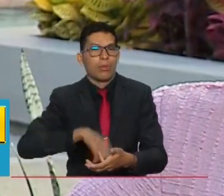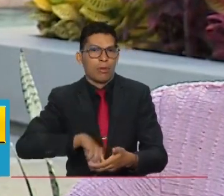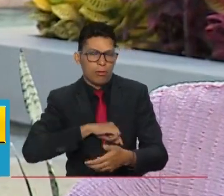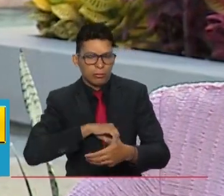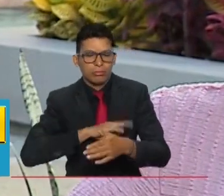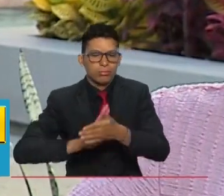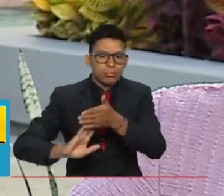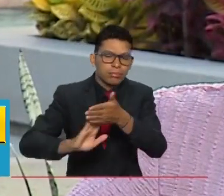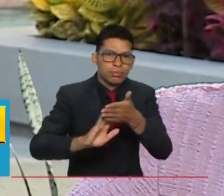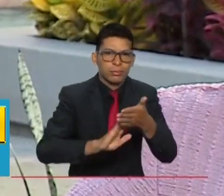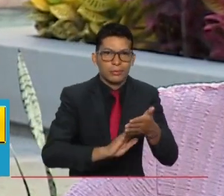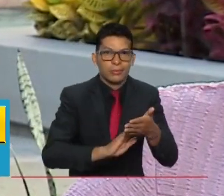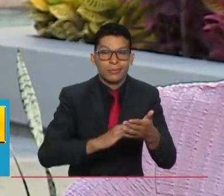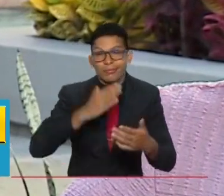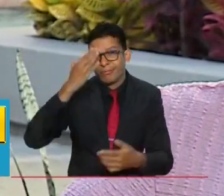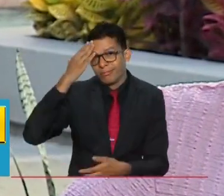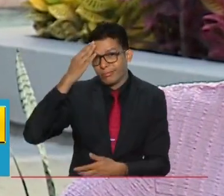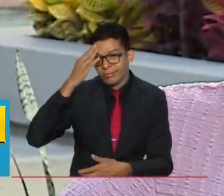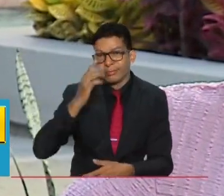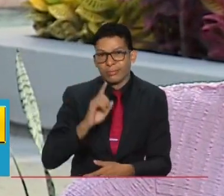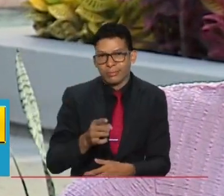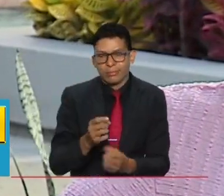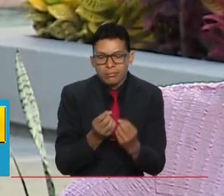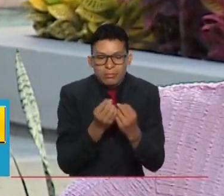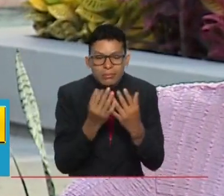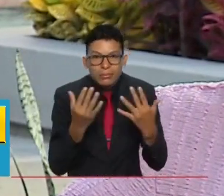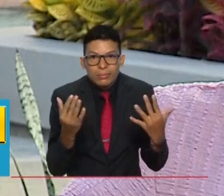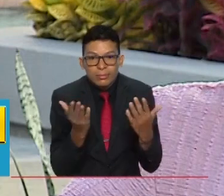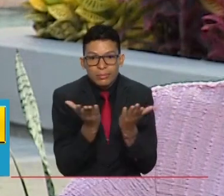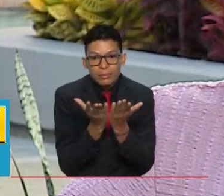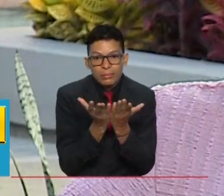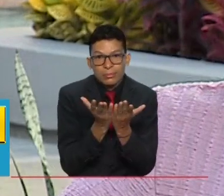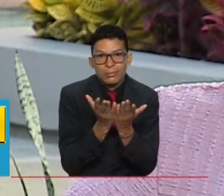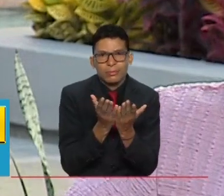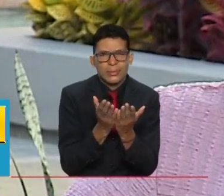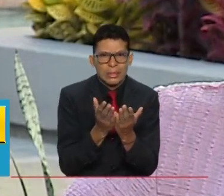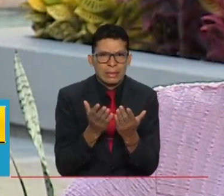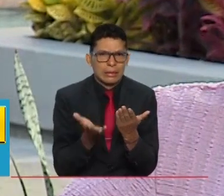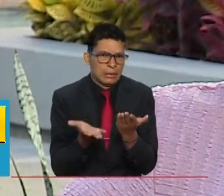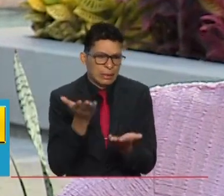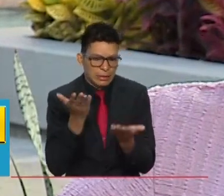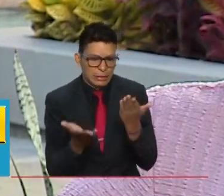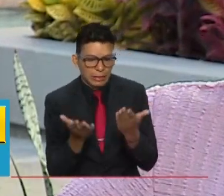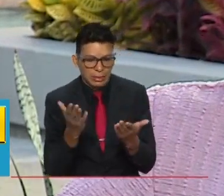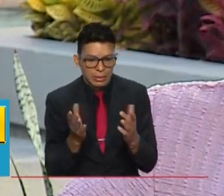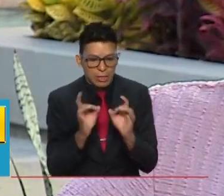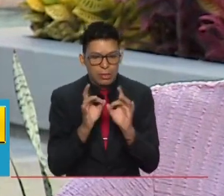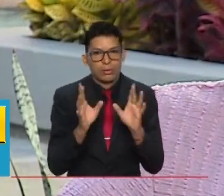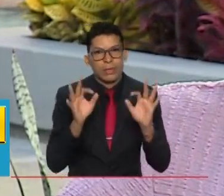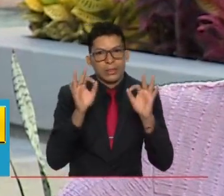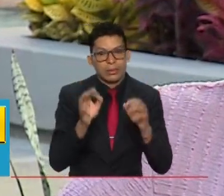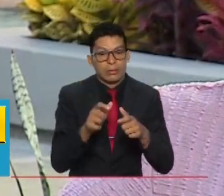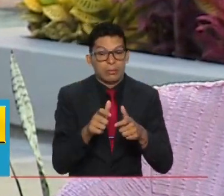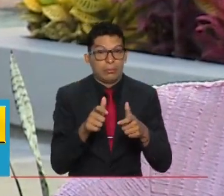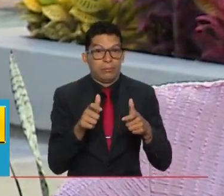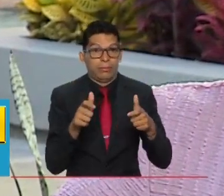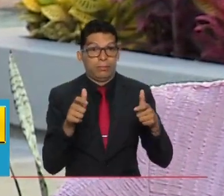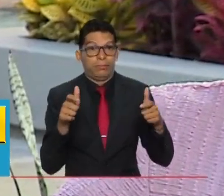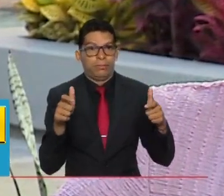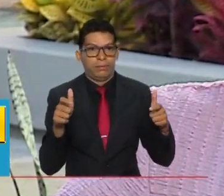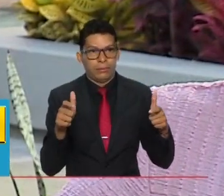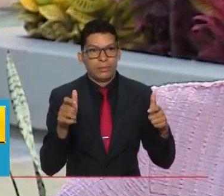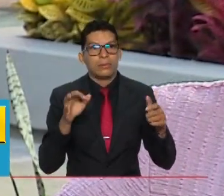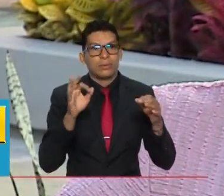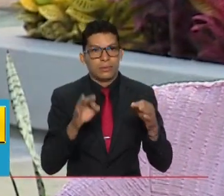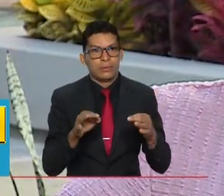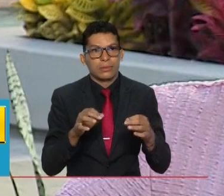intervención. Sabemos que hay un número de estudiantes también pues, considerable, que afortunadamente se ha ido creciendo esa